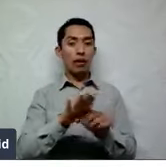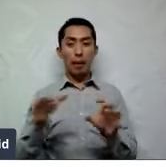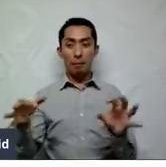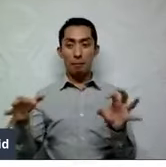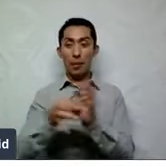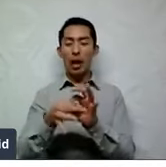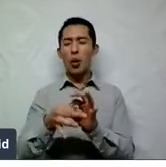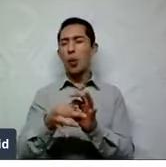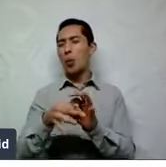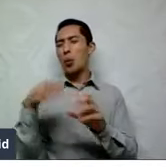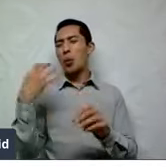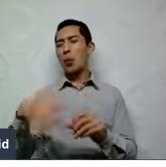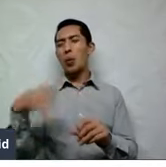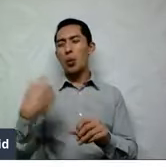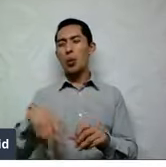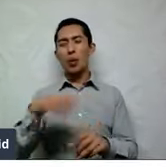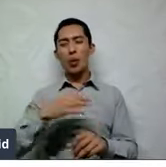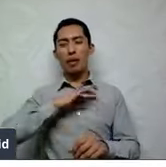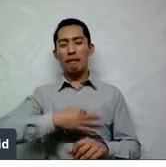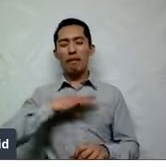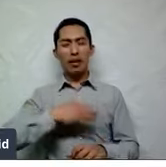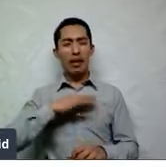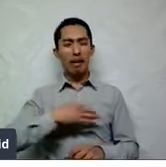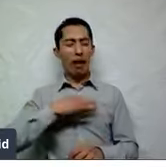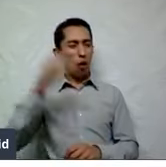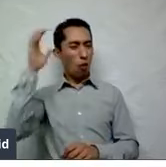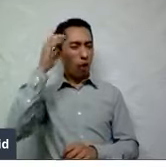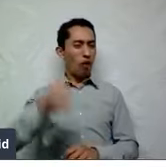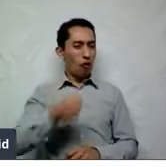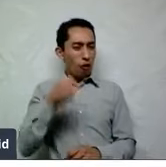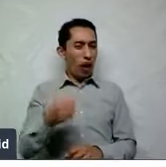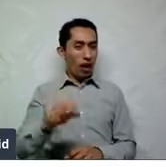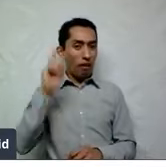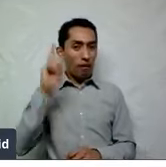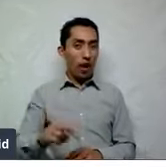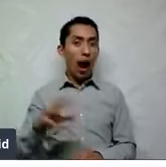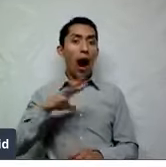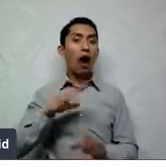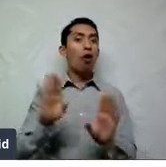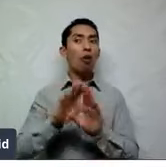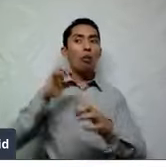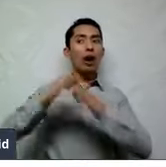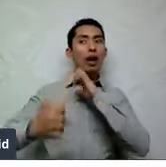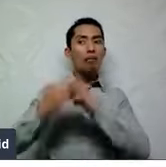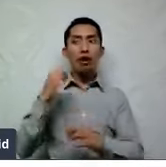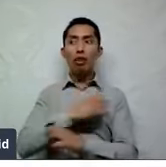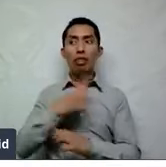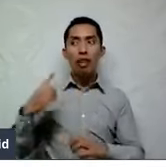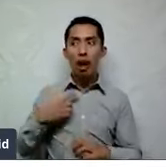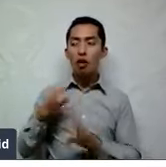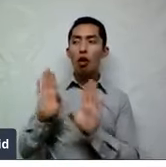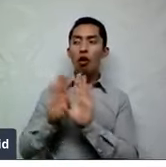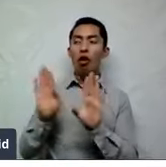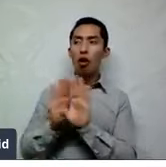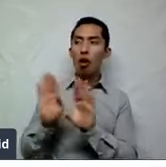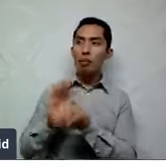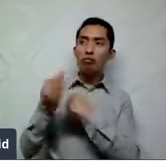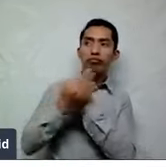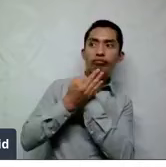son verdaderamente unos delincuentes en potencia y tenemos que protegernos de ellos. La mejor manera es la